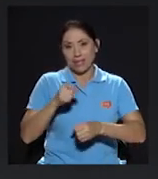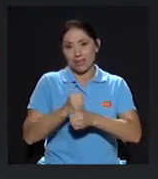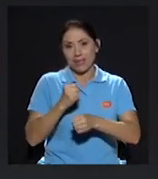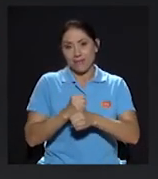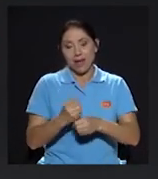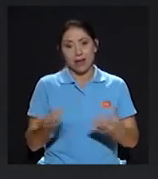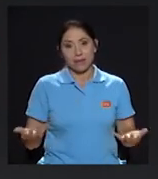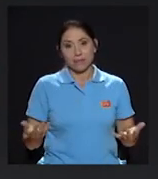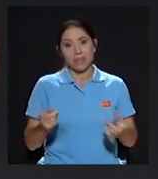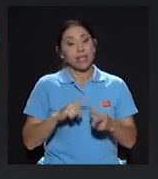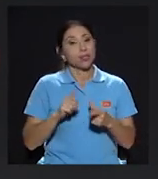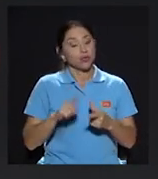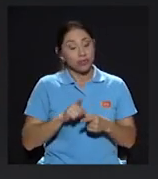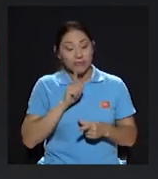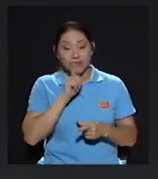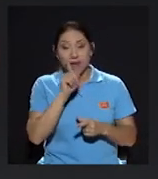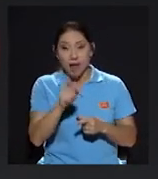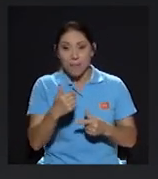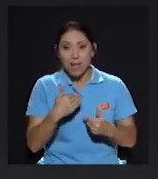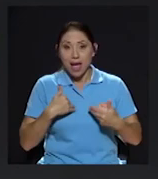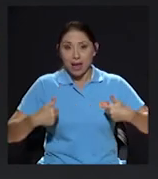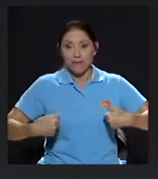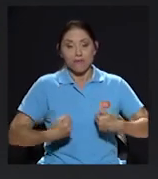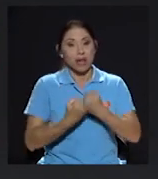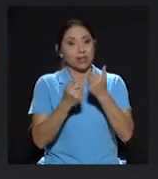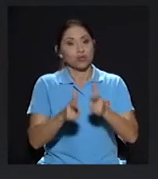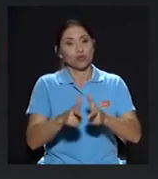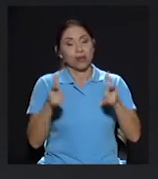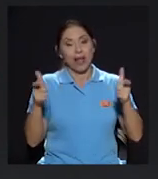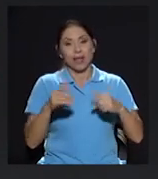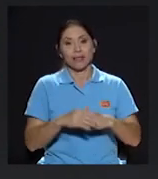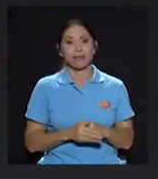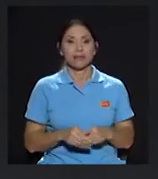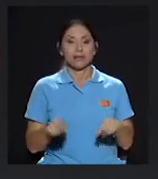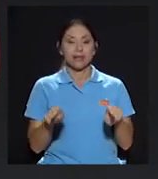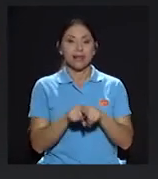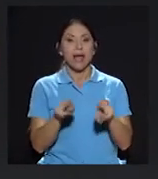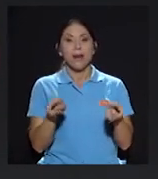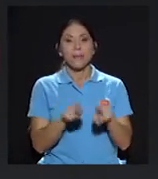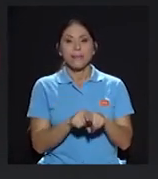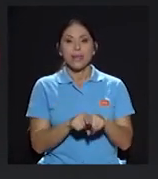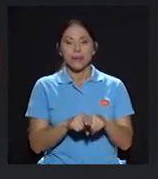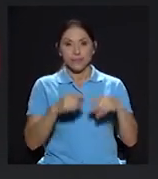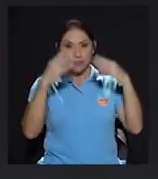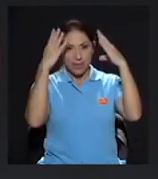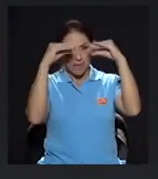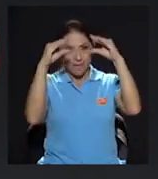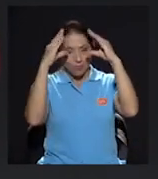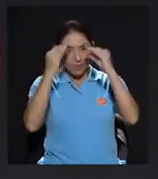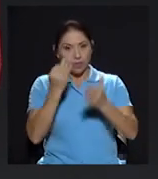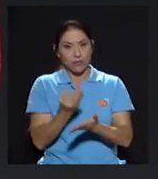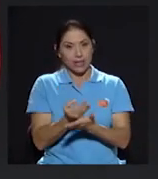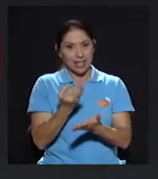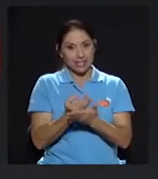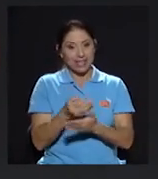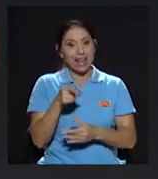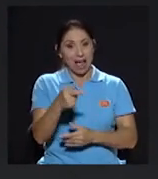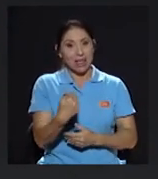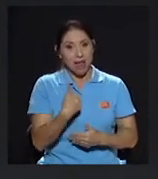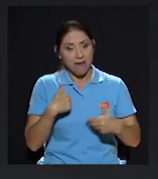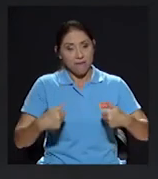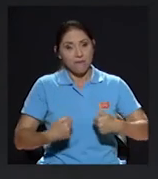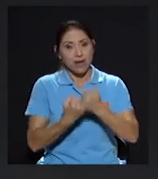los retos son grandes hay retos también en la parte de información financiera estamos